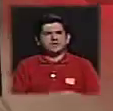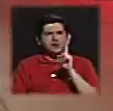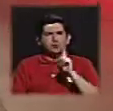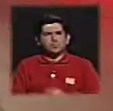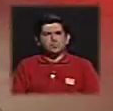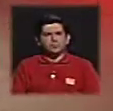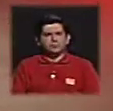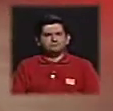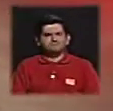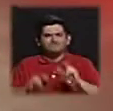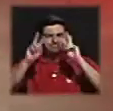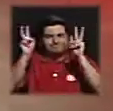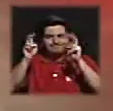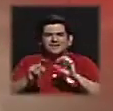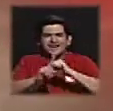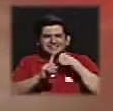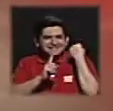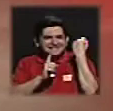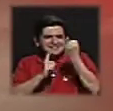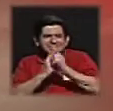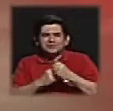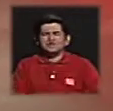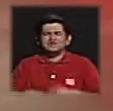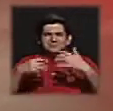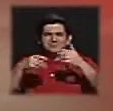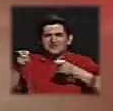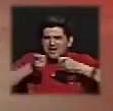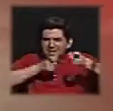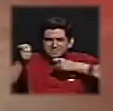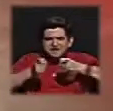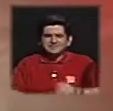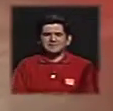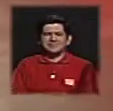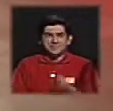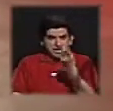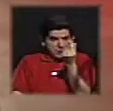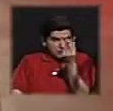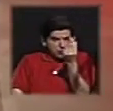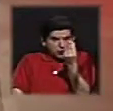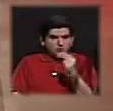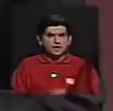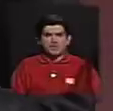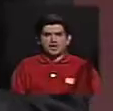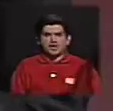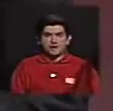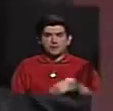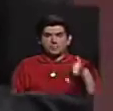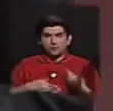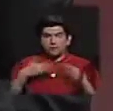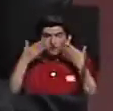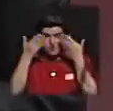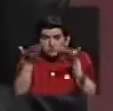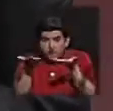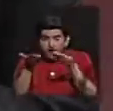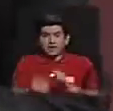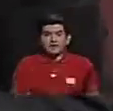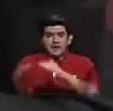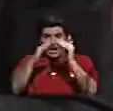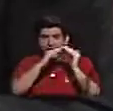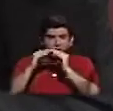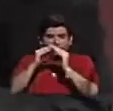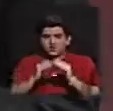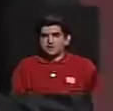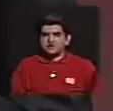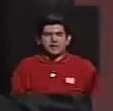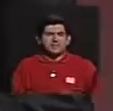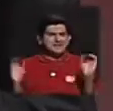alambique administrativo, de alguna manera, en donde los fondos que tienen que estarse destinando a las comunidades, todavía